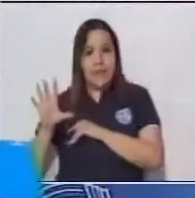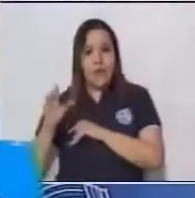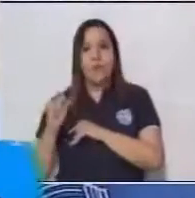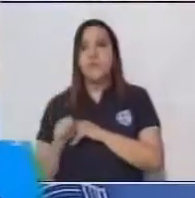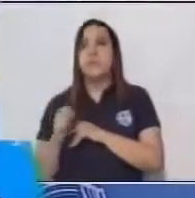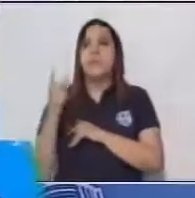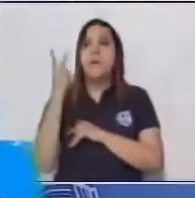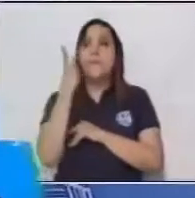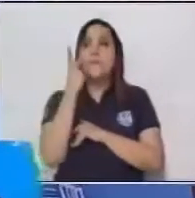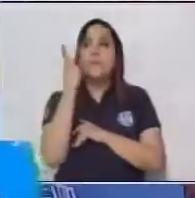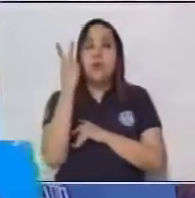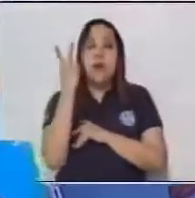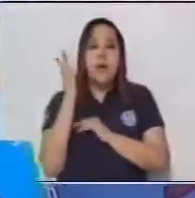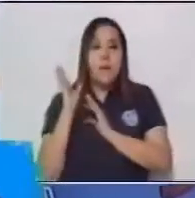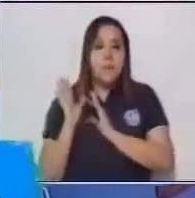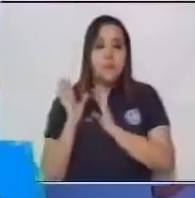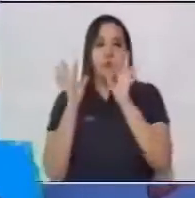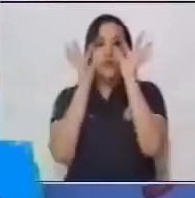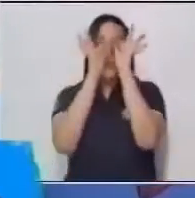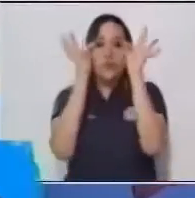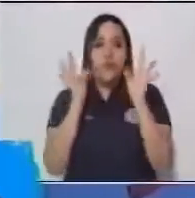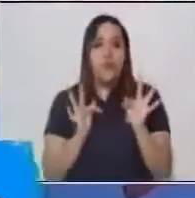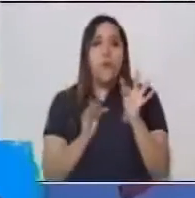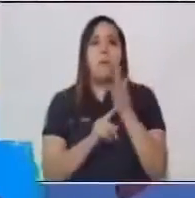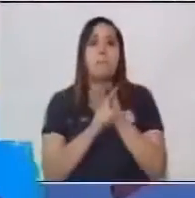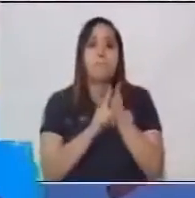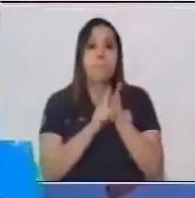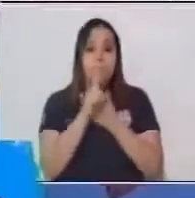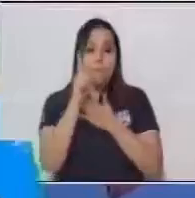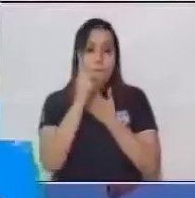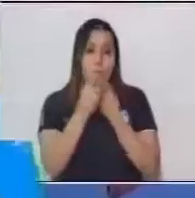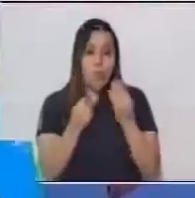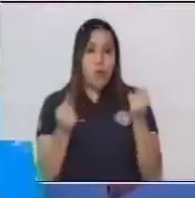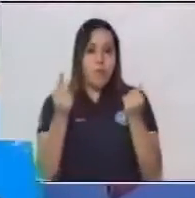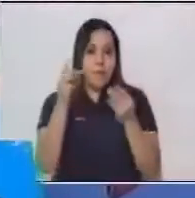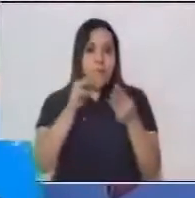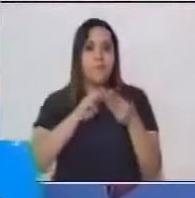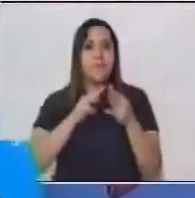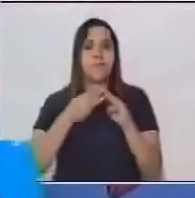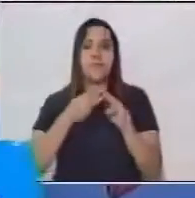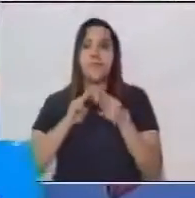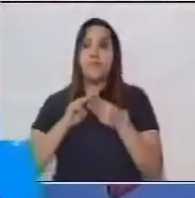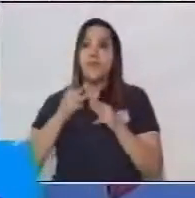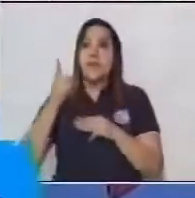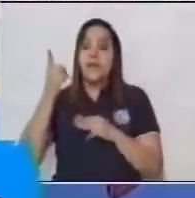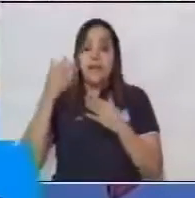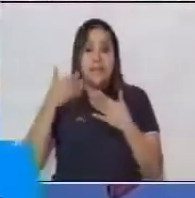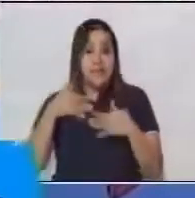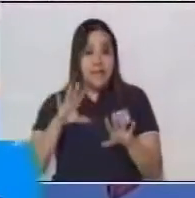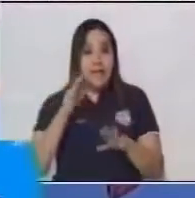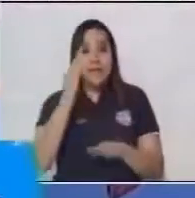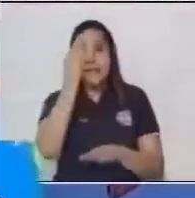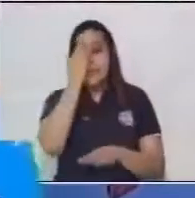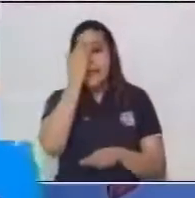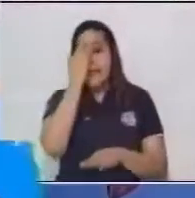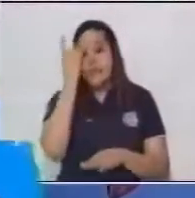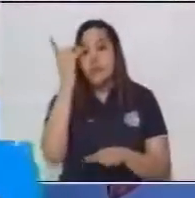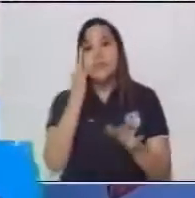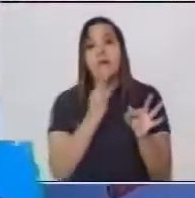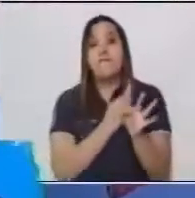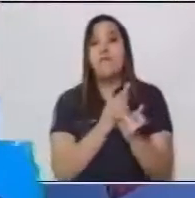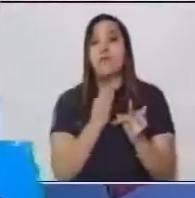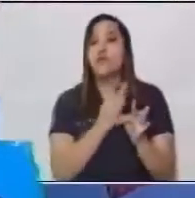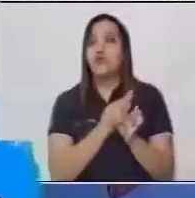acá y ya demostramos que la función para esta secuencia